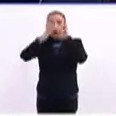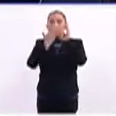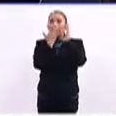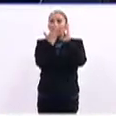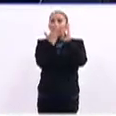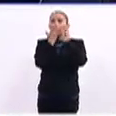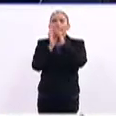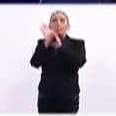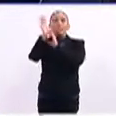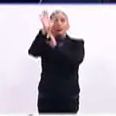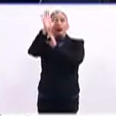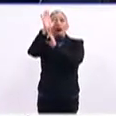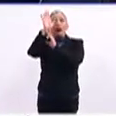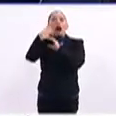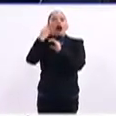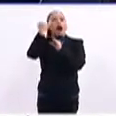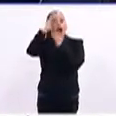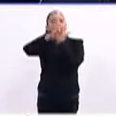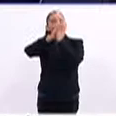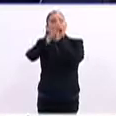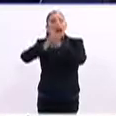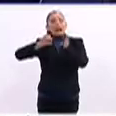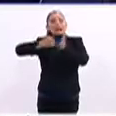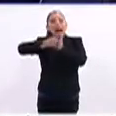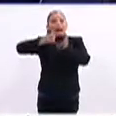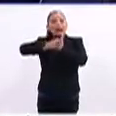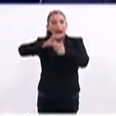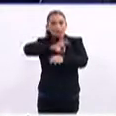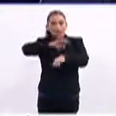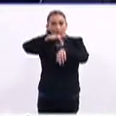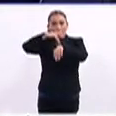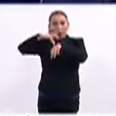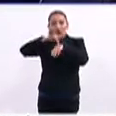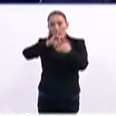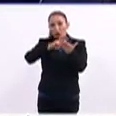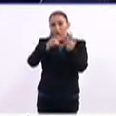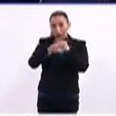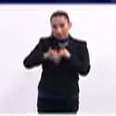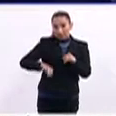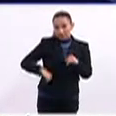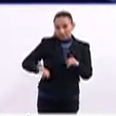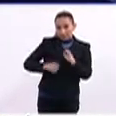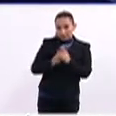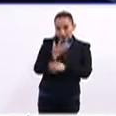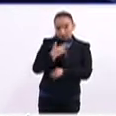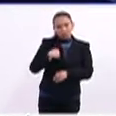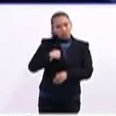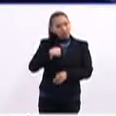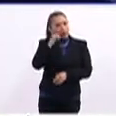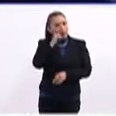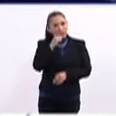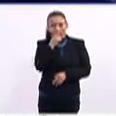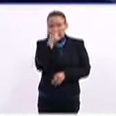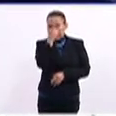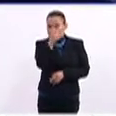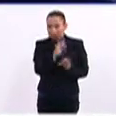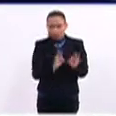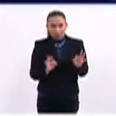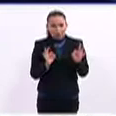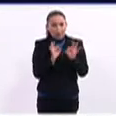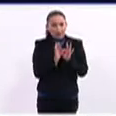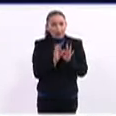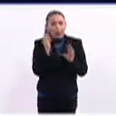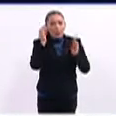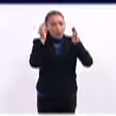boca tapada. Así se crea la caja táctil, que ahora está en un proyecto interesante nuevo. Yo siempre hago hincapié, ya